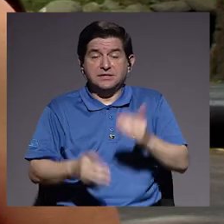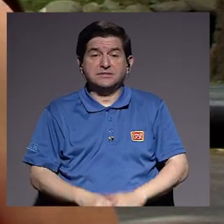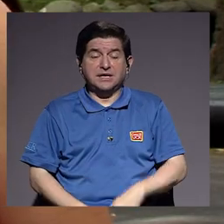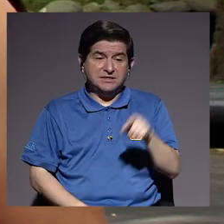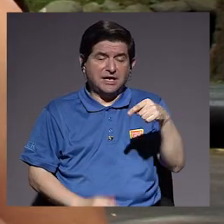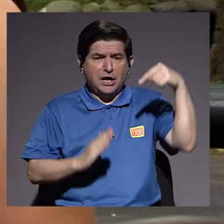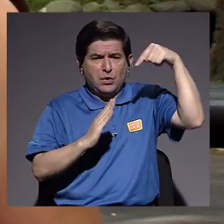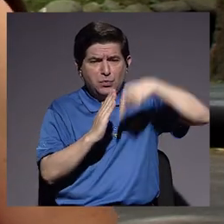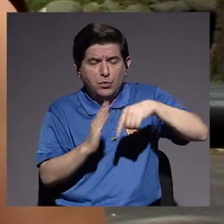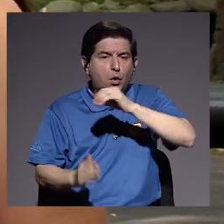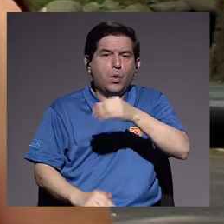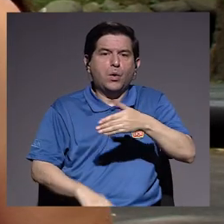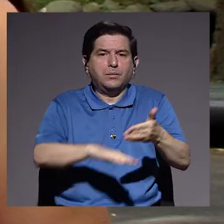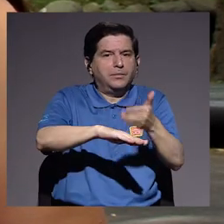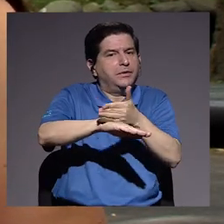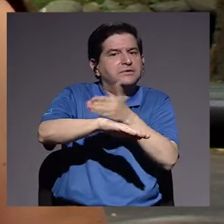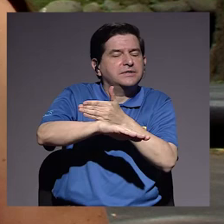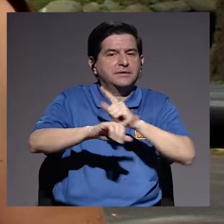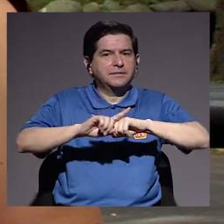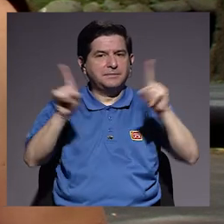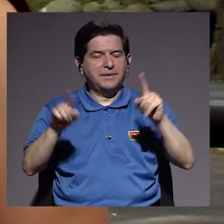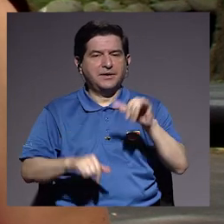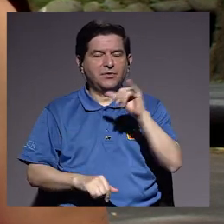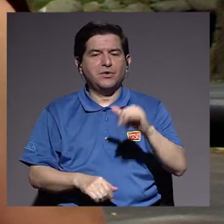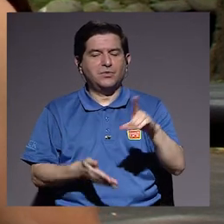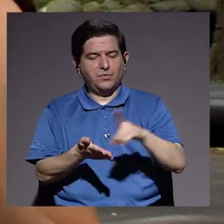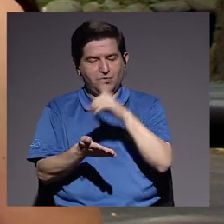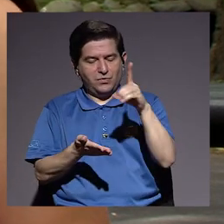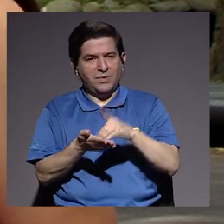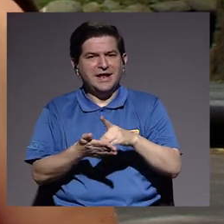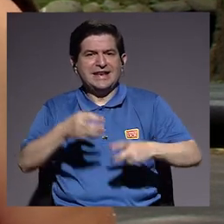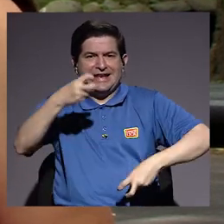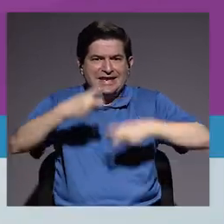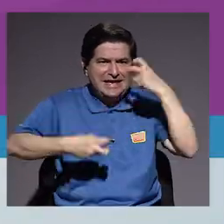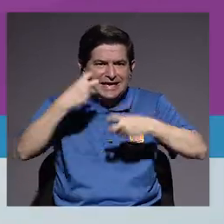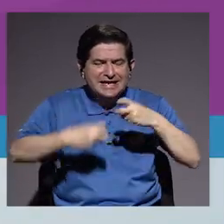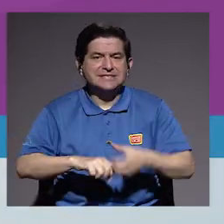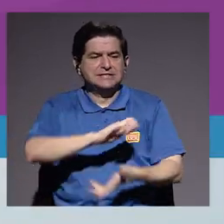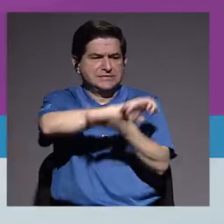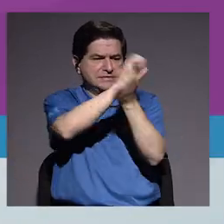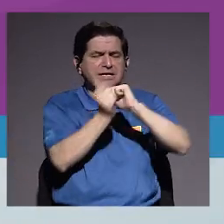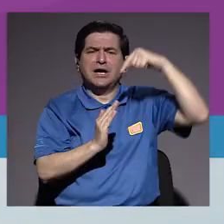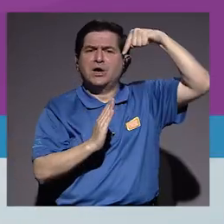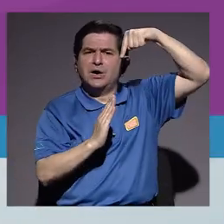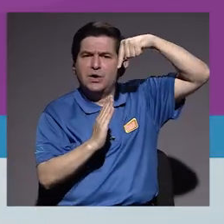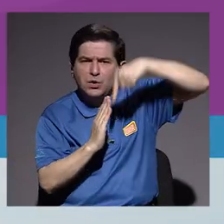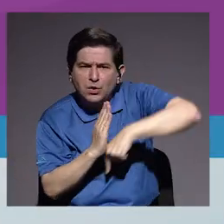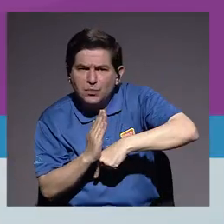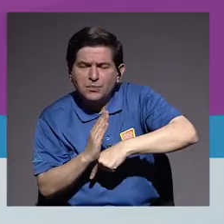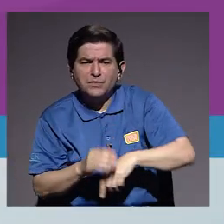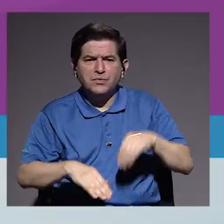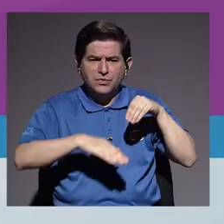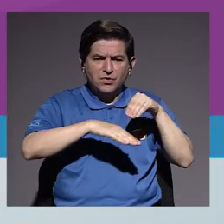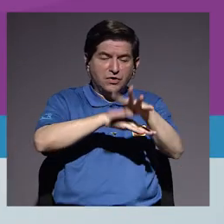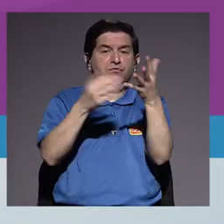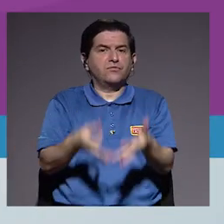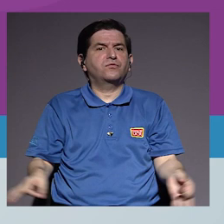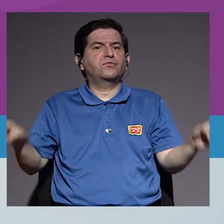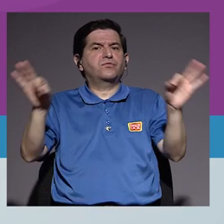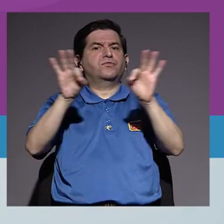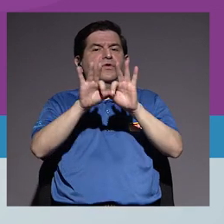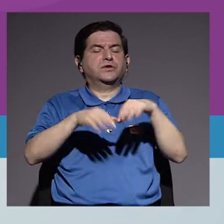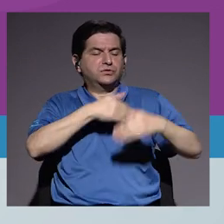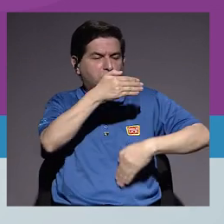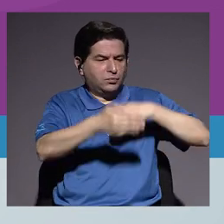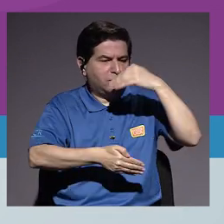para mejorarse. Pero también, según el diccionario, la crisis es también un cambio profundo y de consecuencias importantes en un proceso